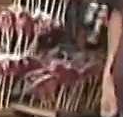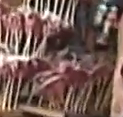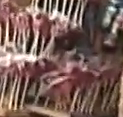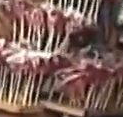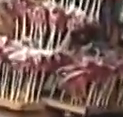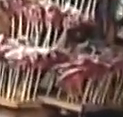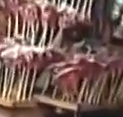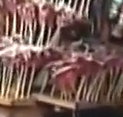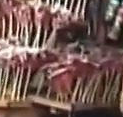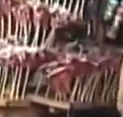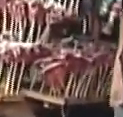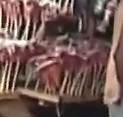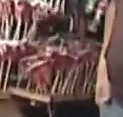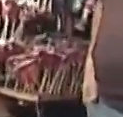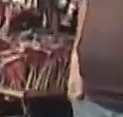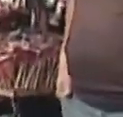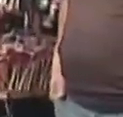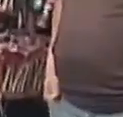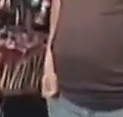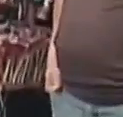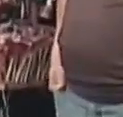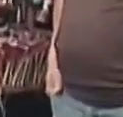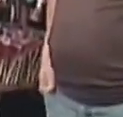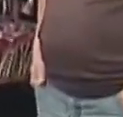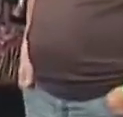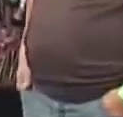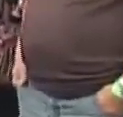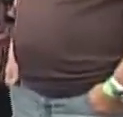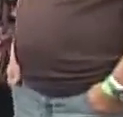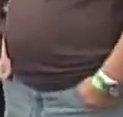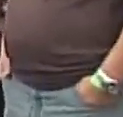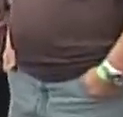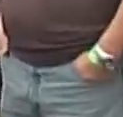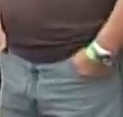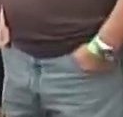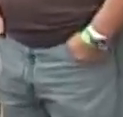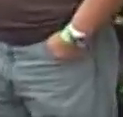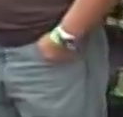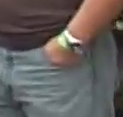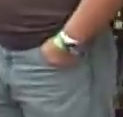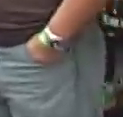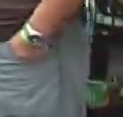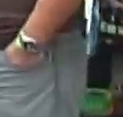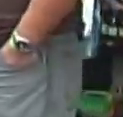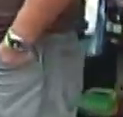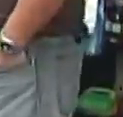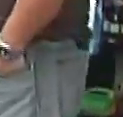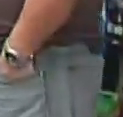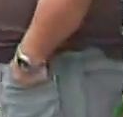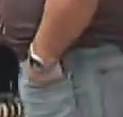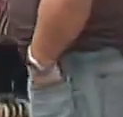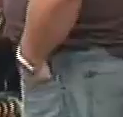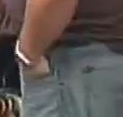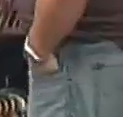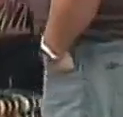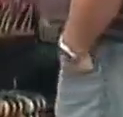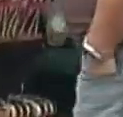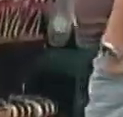agroproductivas, varias comunas he saludado. Y ahora estoy saludando a Freddy. Freddy, mira, en su